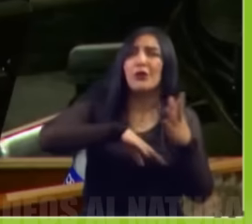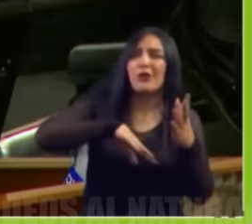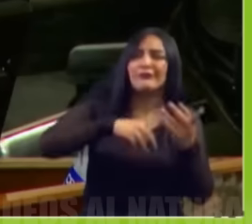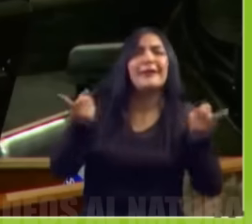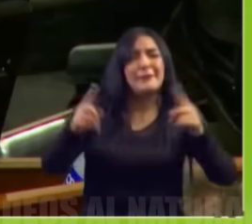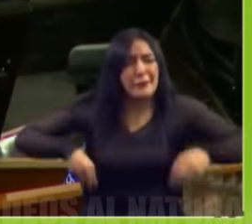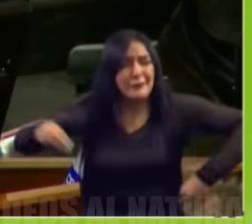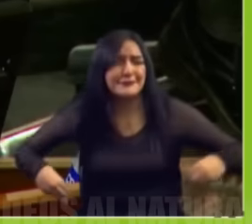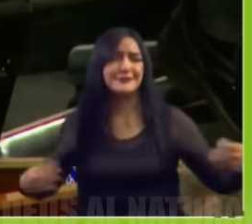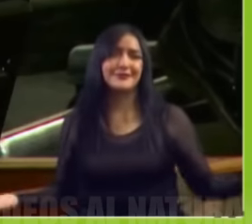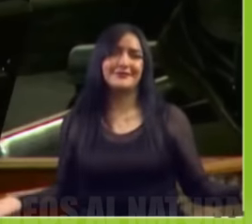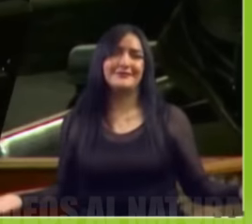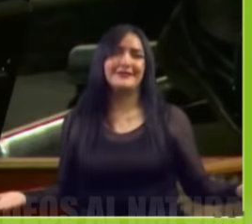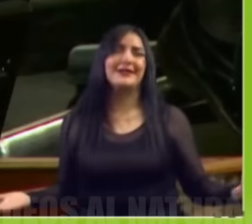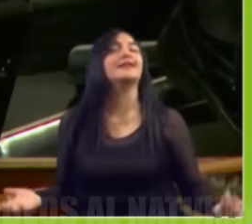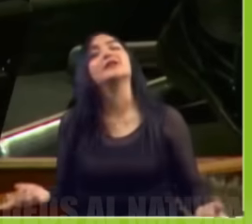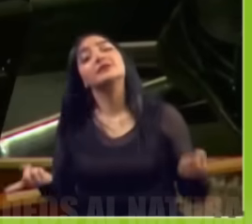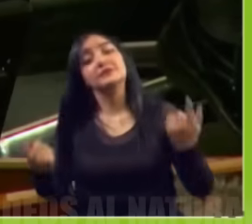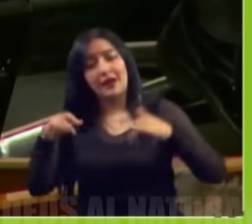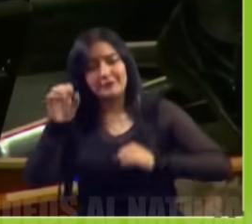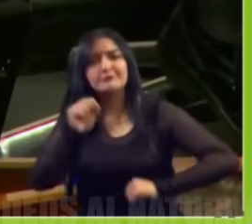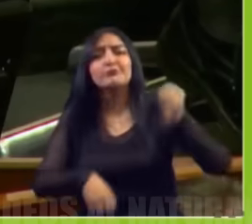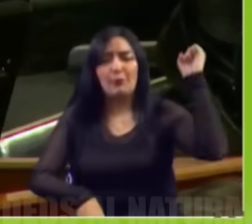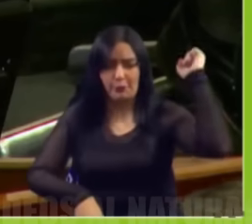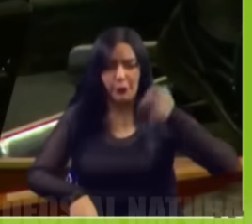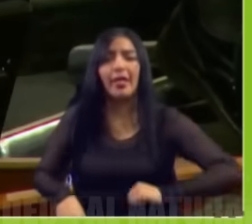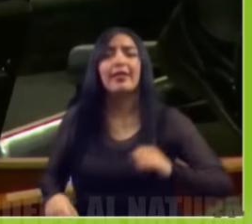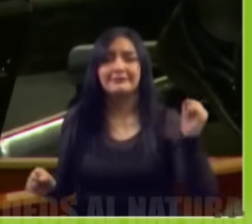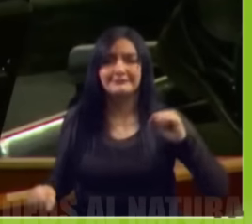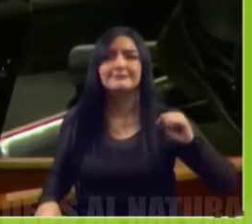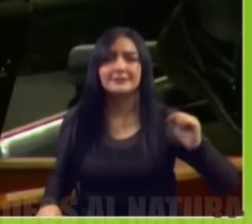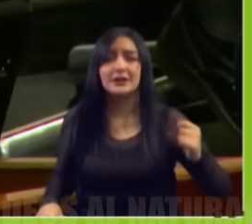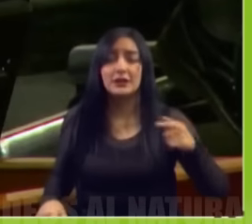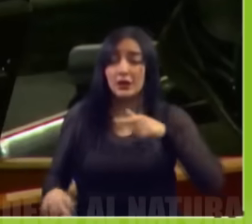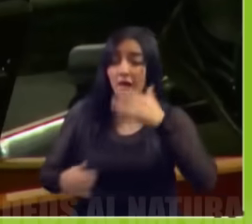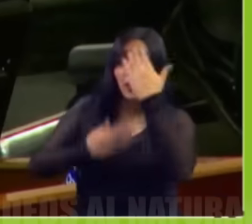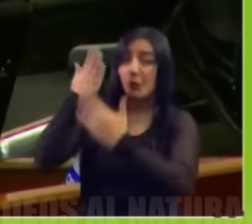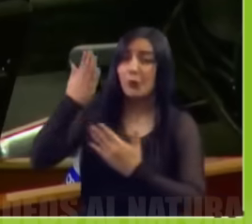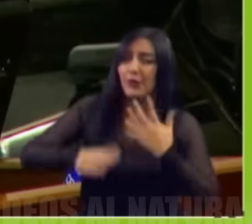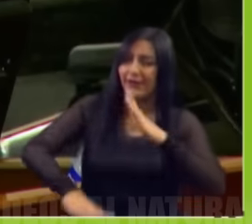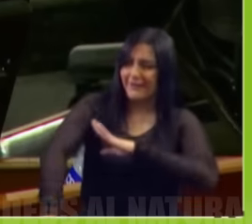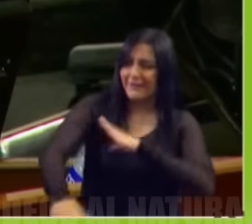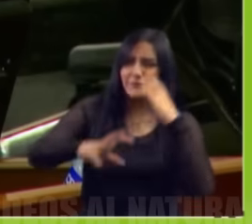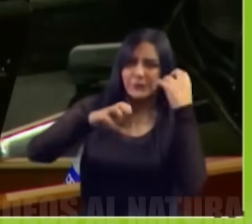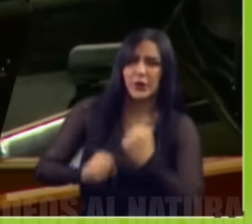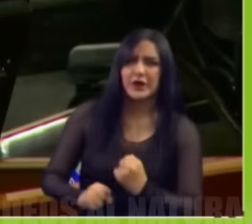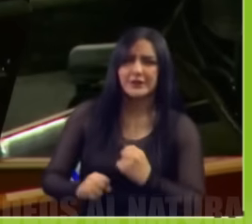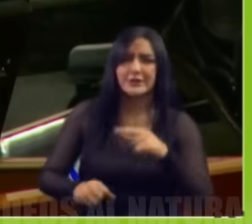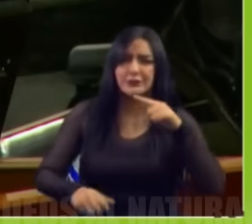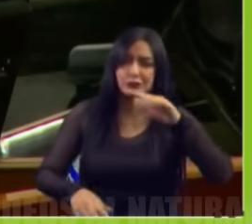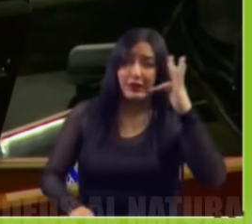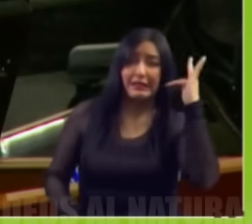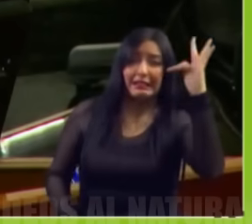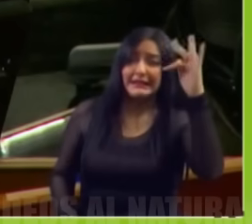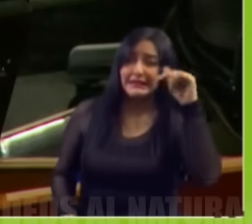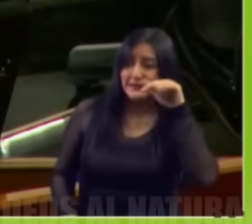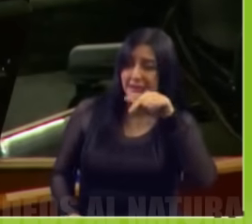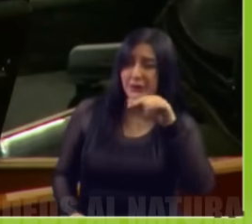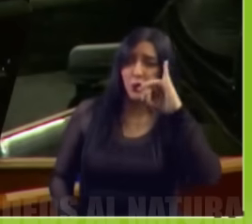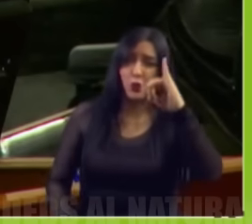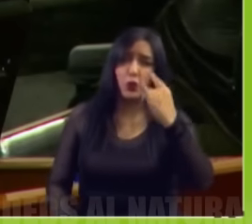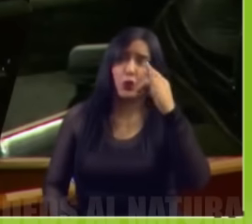corrupción. Y lo lograron. Porque una de las pruebas más fuertes, aparte del testimonio de Juan Fernando